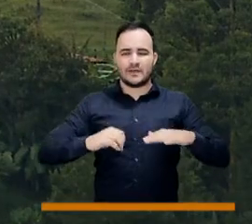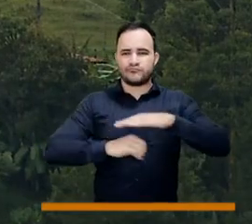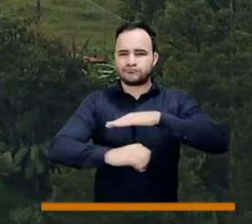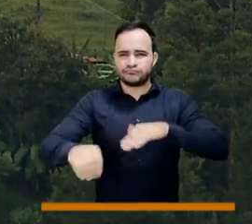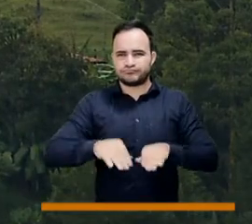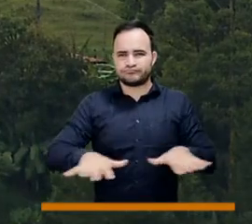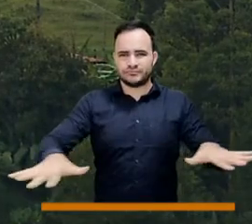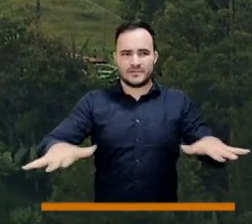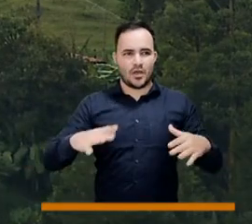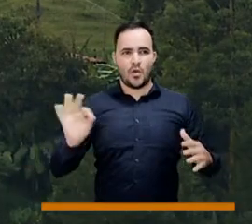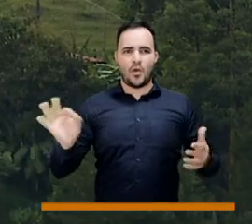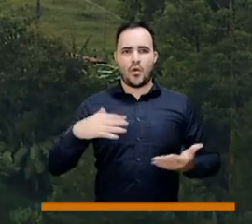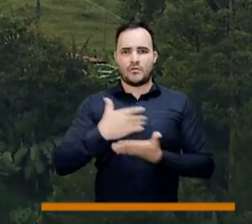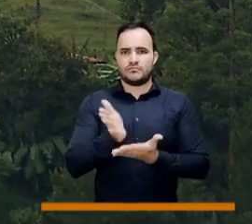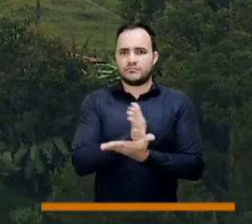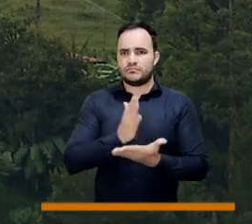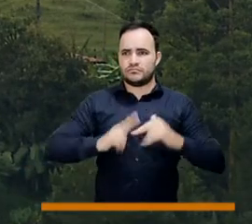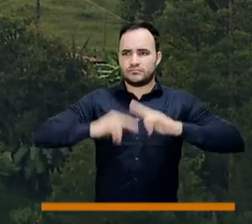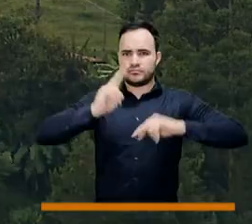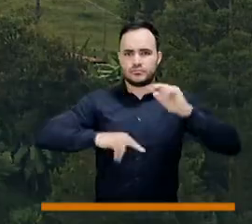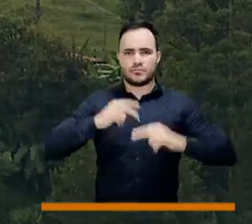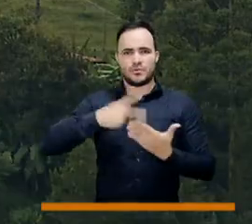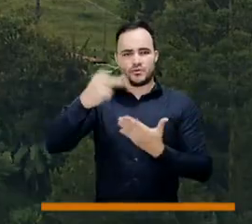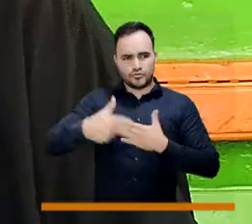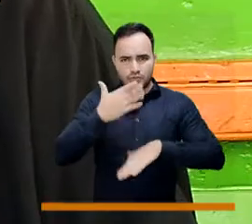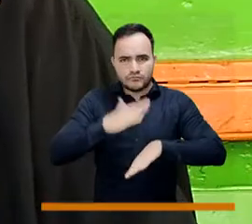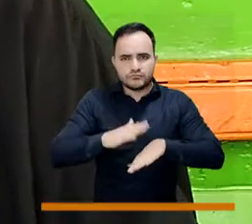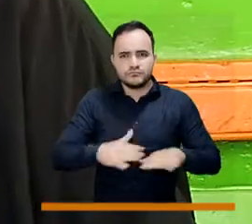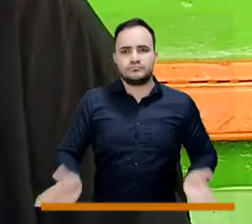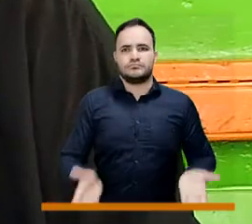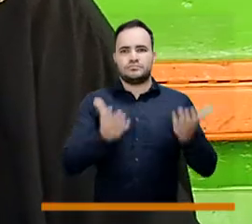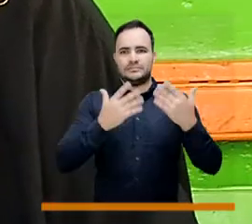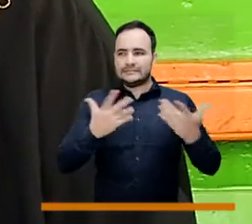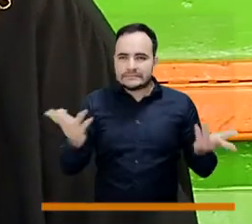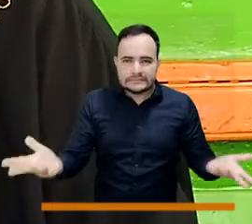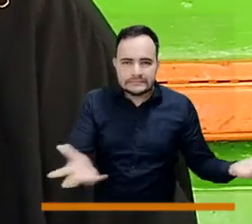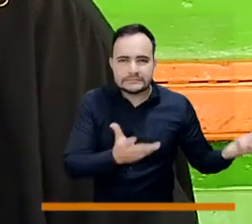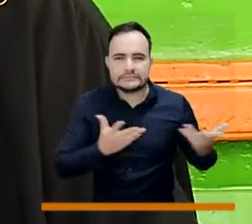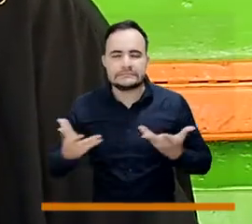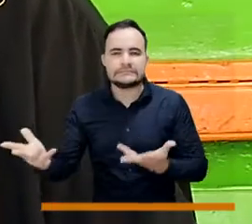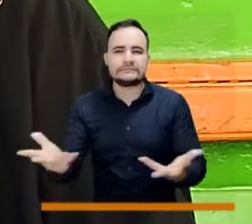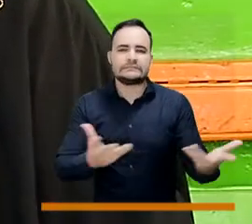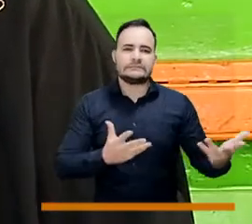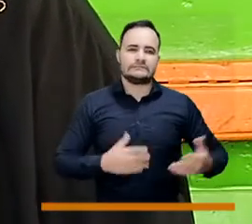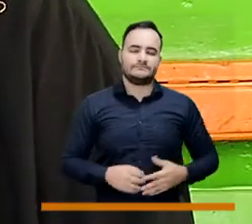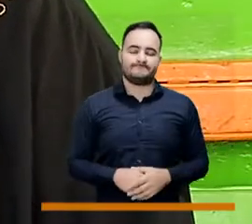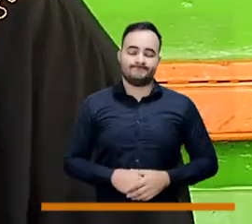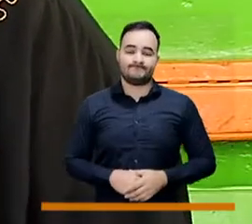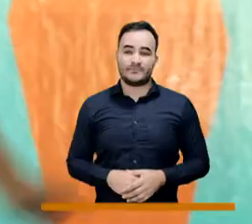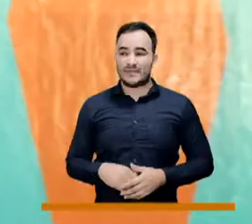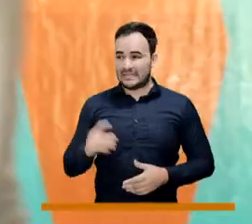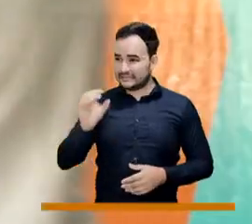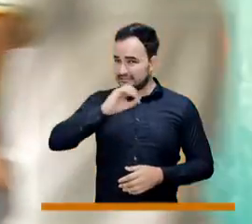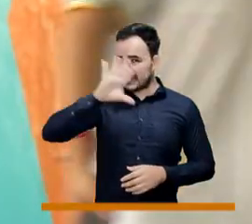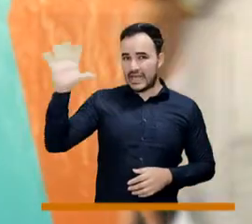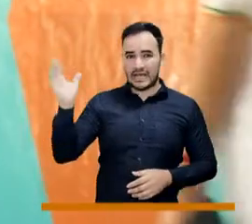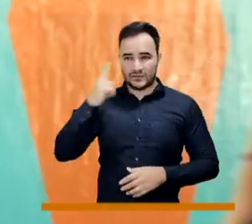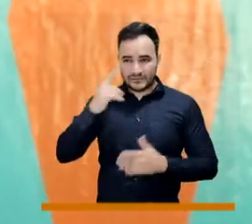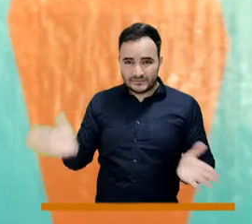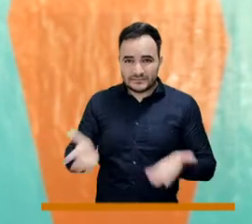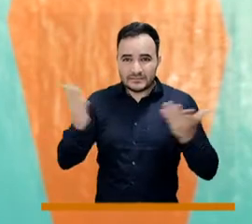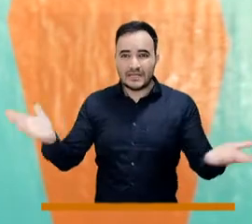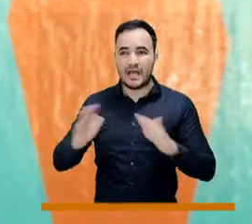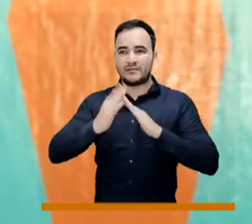de parcelaciones, de construcciones, de divisiones. O sea que no podemos seguir creciendo hacia